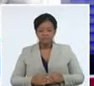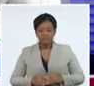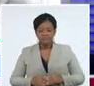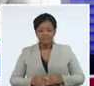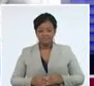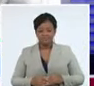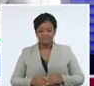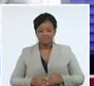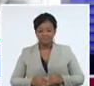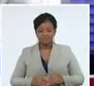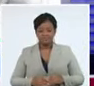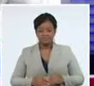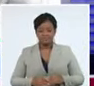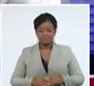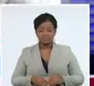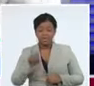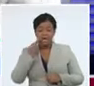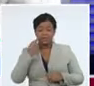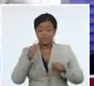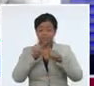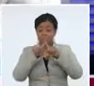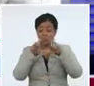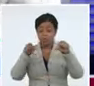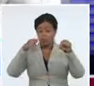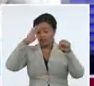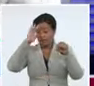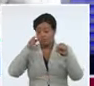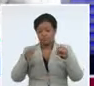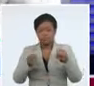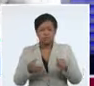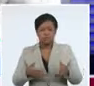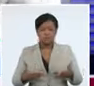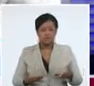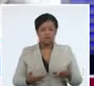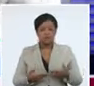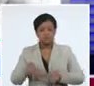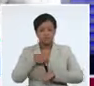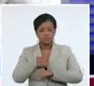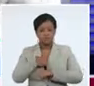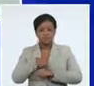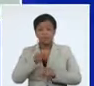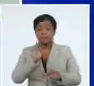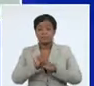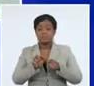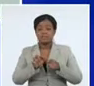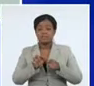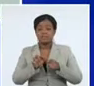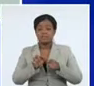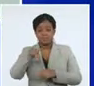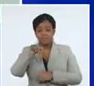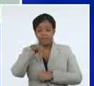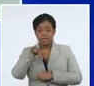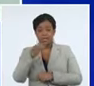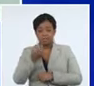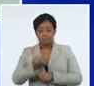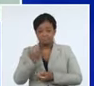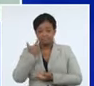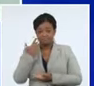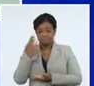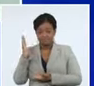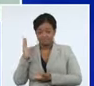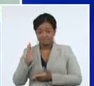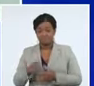Cuba en la transmisión de COVID-19 en este momento. Comenzamos por la provincia de Pinar del Río, la tendrá en...